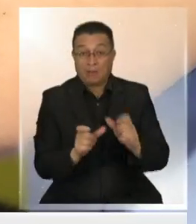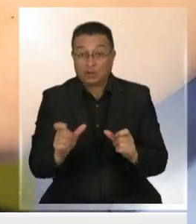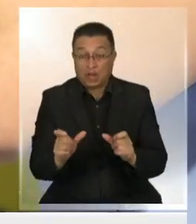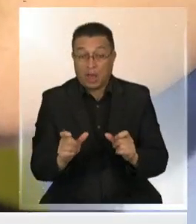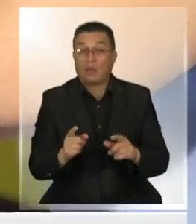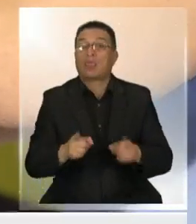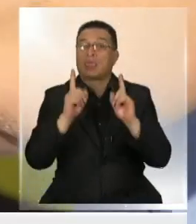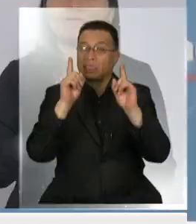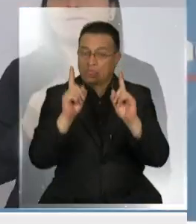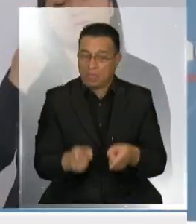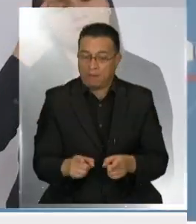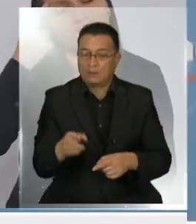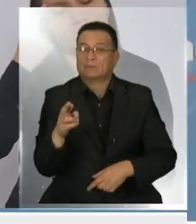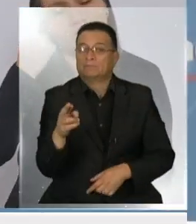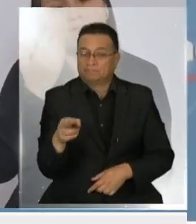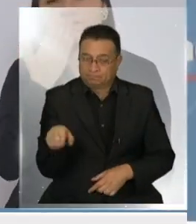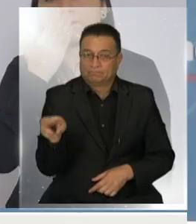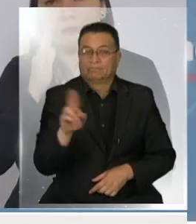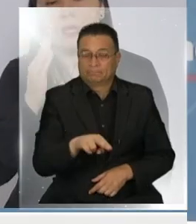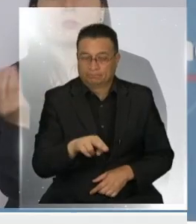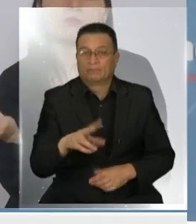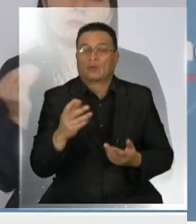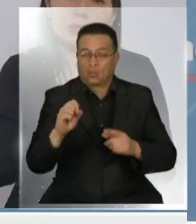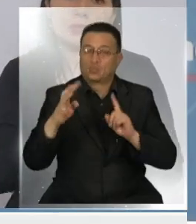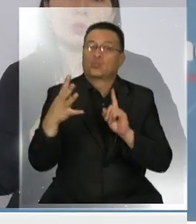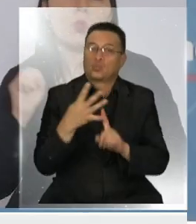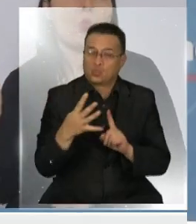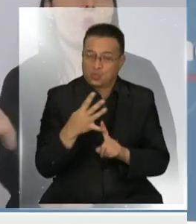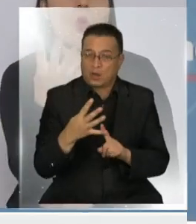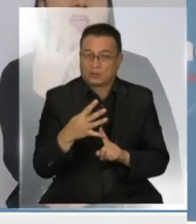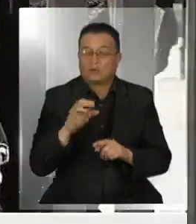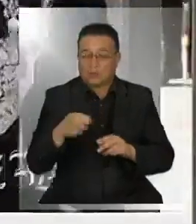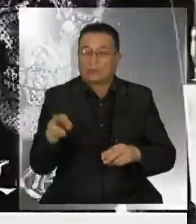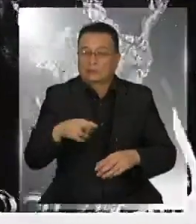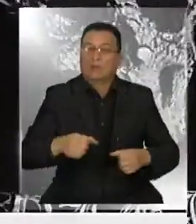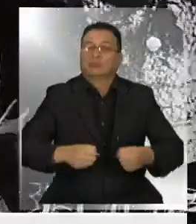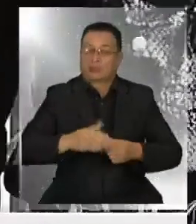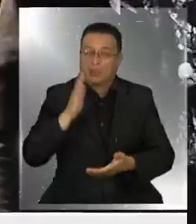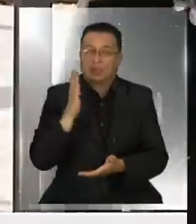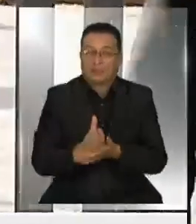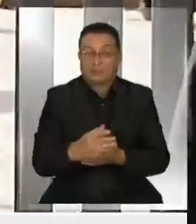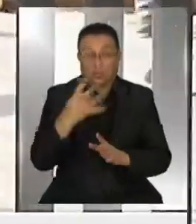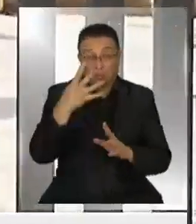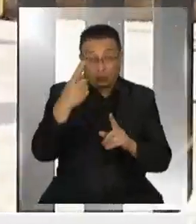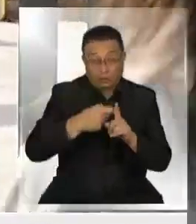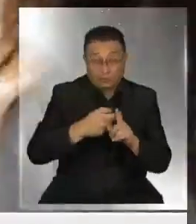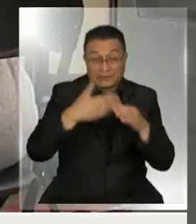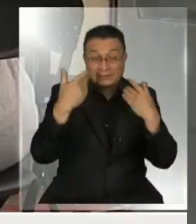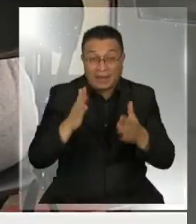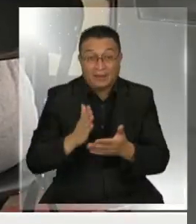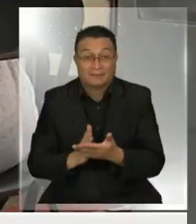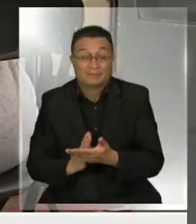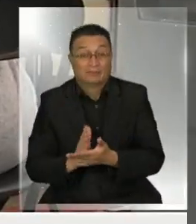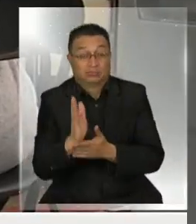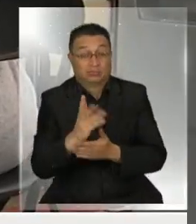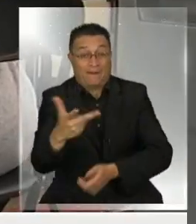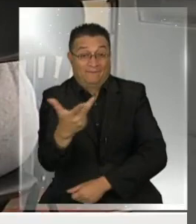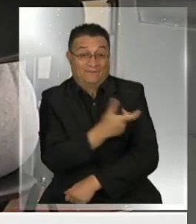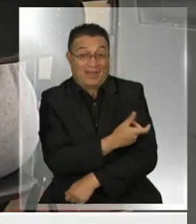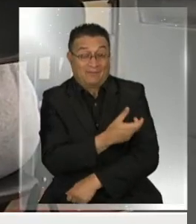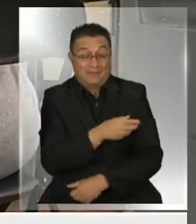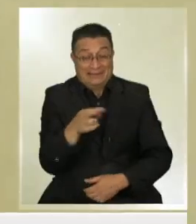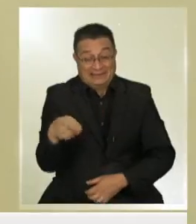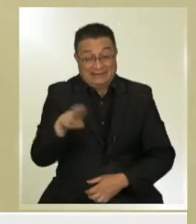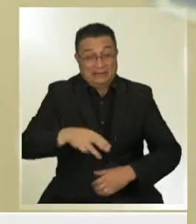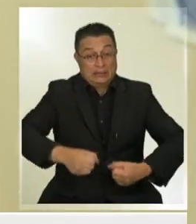Vamos a tener que colocar una cuarta dosis, dosis de refuerzo. A solo 4 meses desde que se inició la vacunación de refuerzo